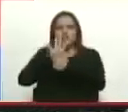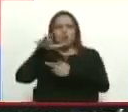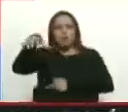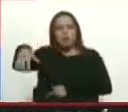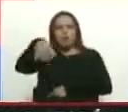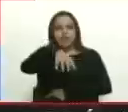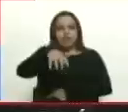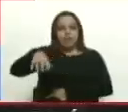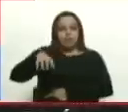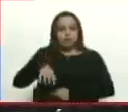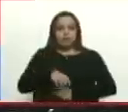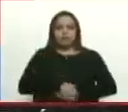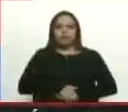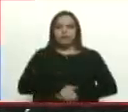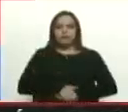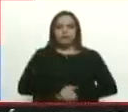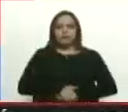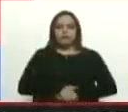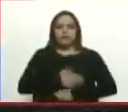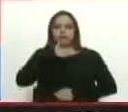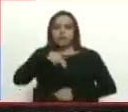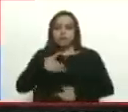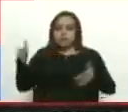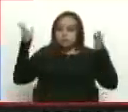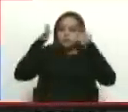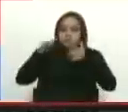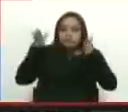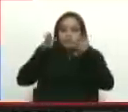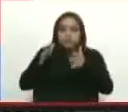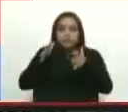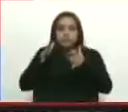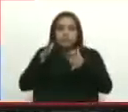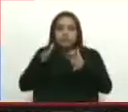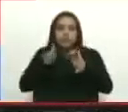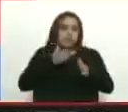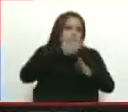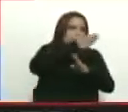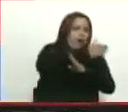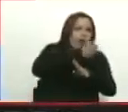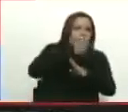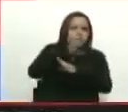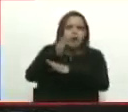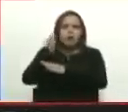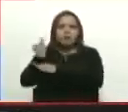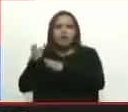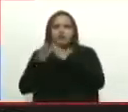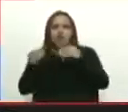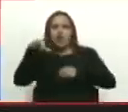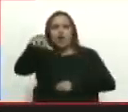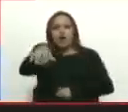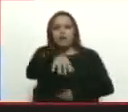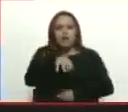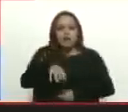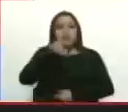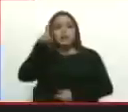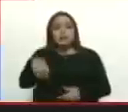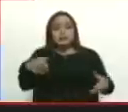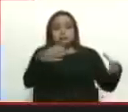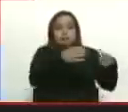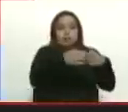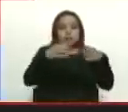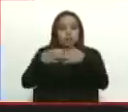estados, hemos dado instrucciones que nos vayamos por todos los estados, además hubo reuniones